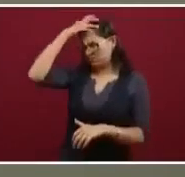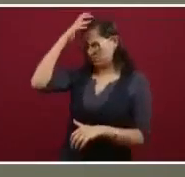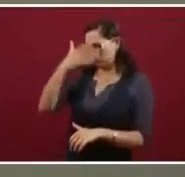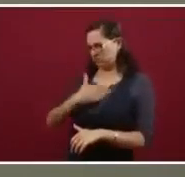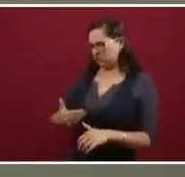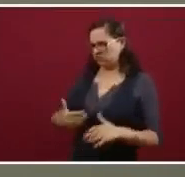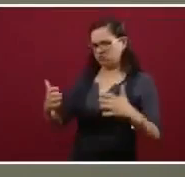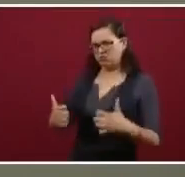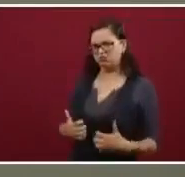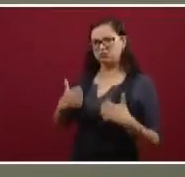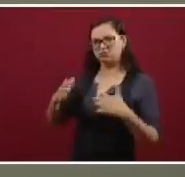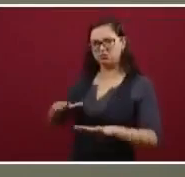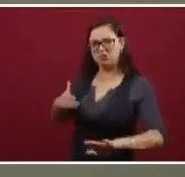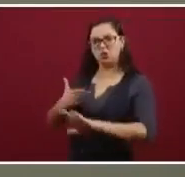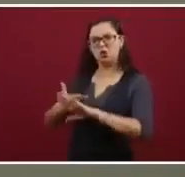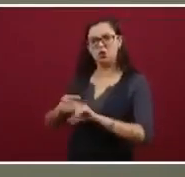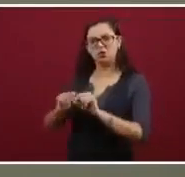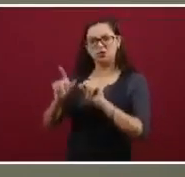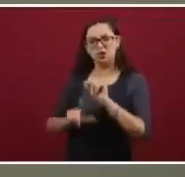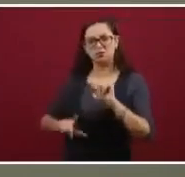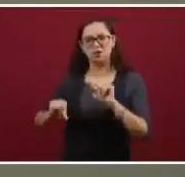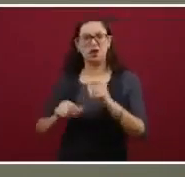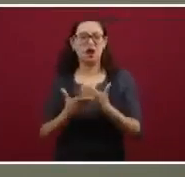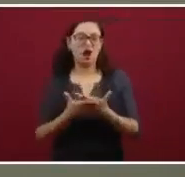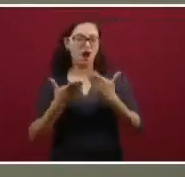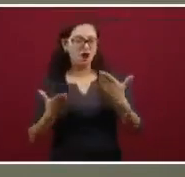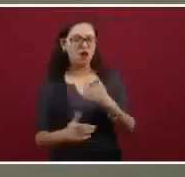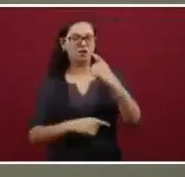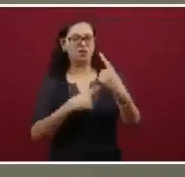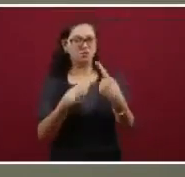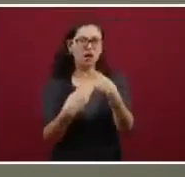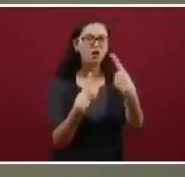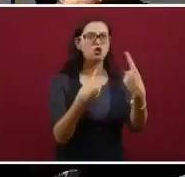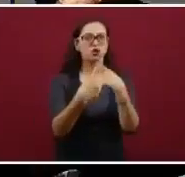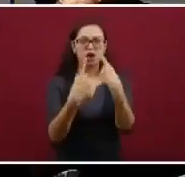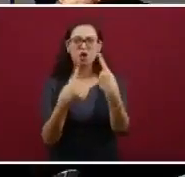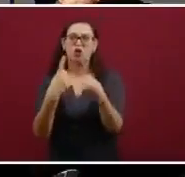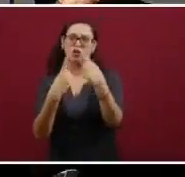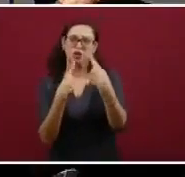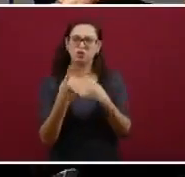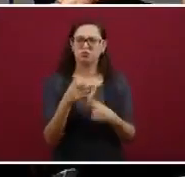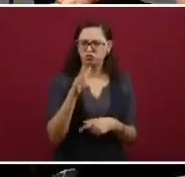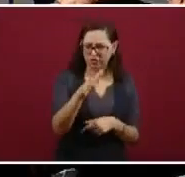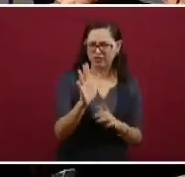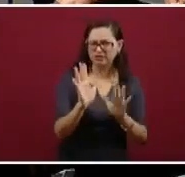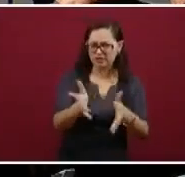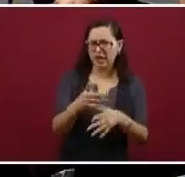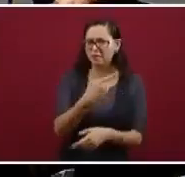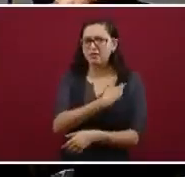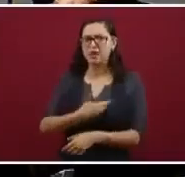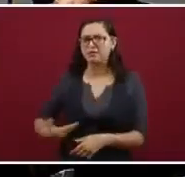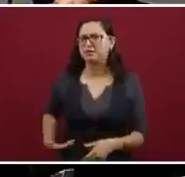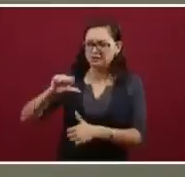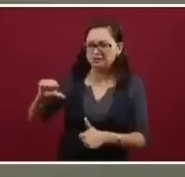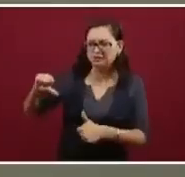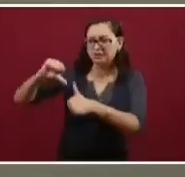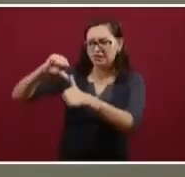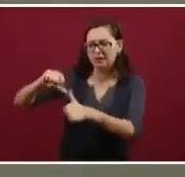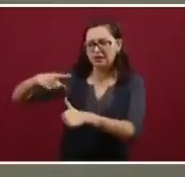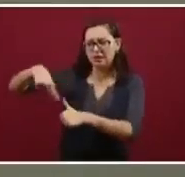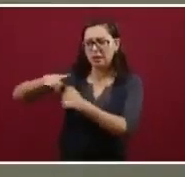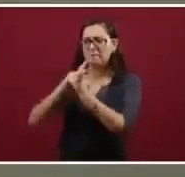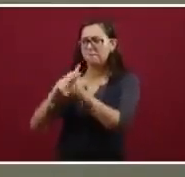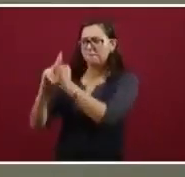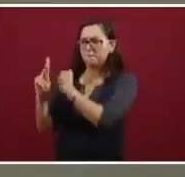línea que tiene de diálogo, diálogo y más diálogo, ¿qué diálogo ha sostenido con sus homólogos centroamericanos? ¿Qué acciones están tomando